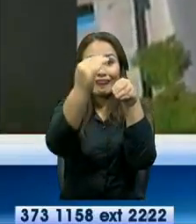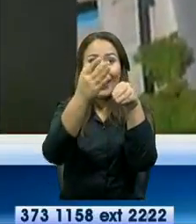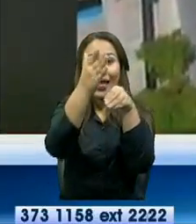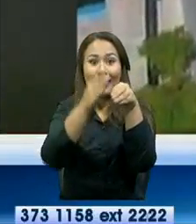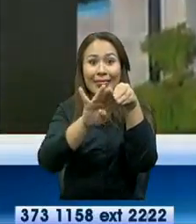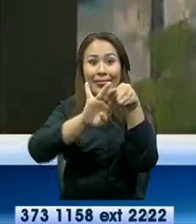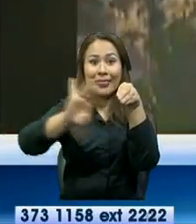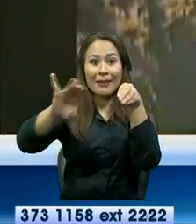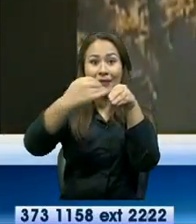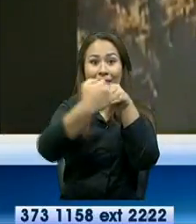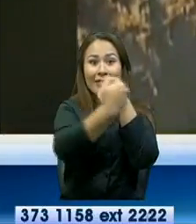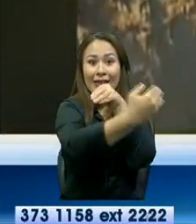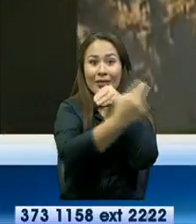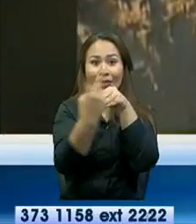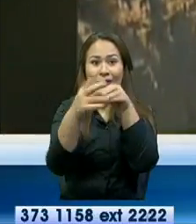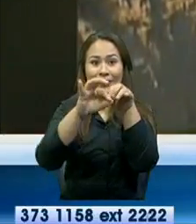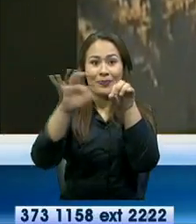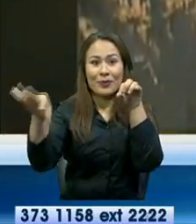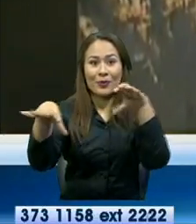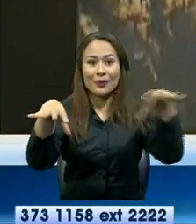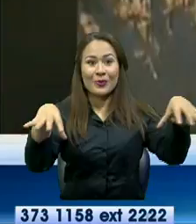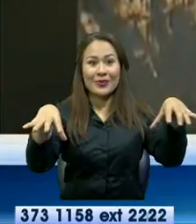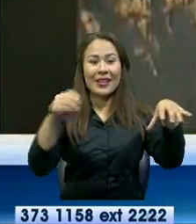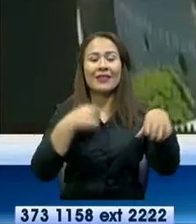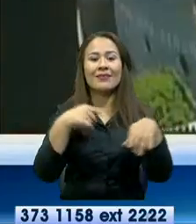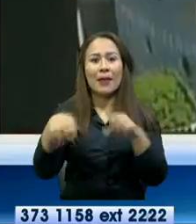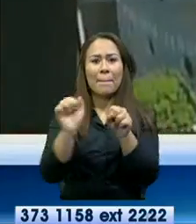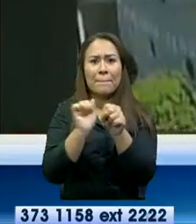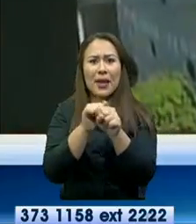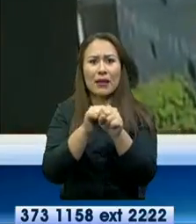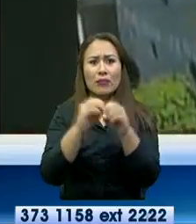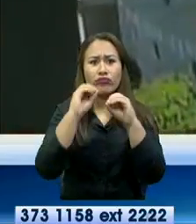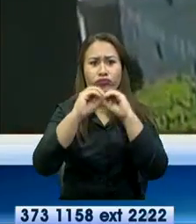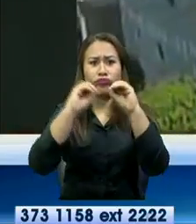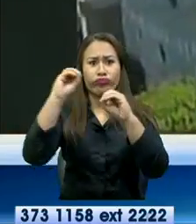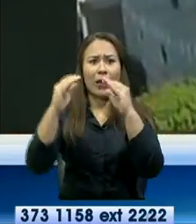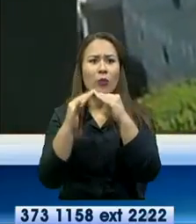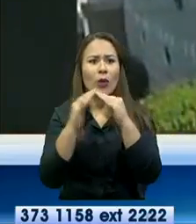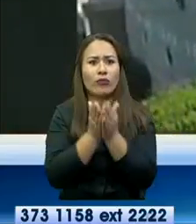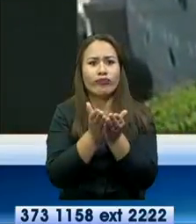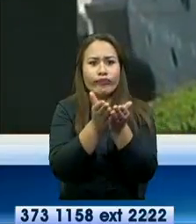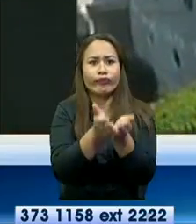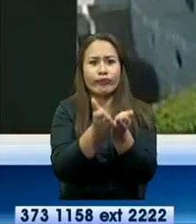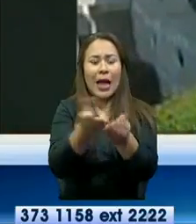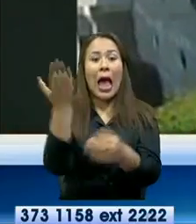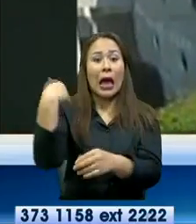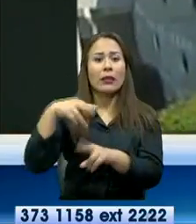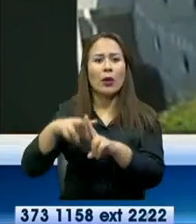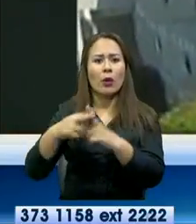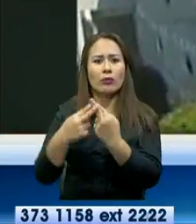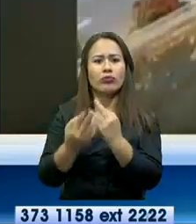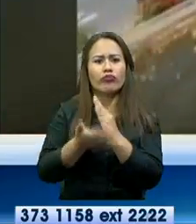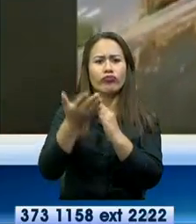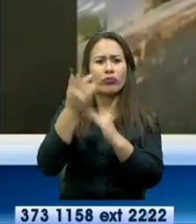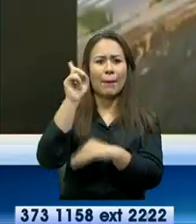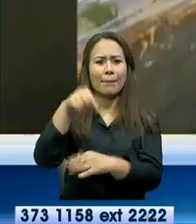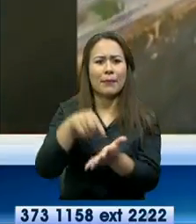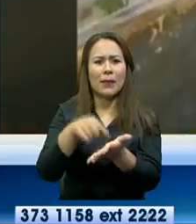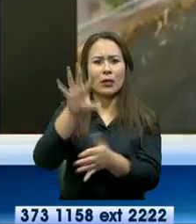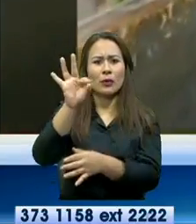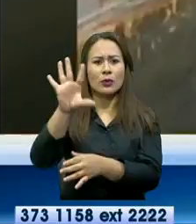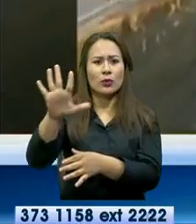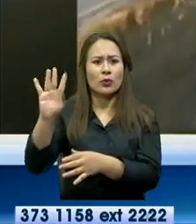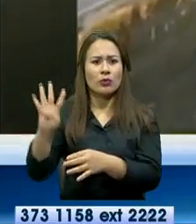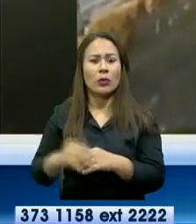dividiendo a estos dos pueblos, construido en piedra con forma de barco en 1984, a más de